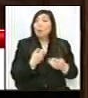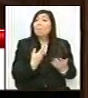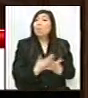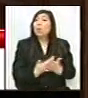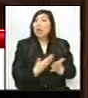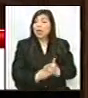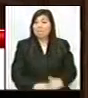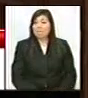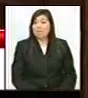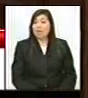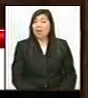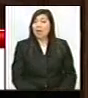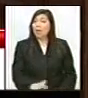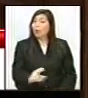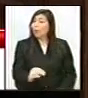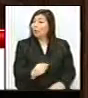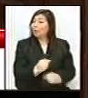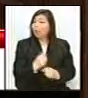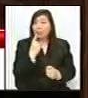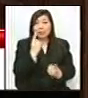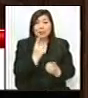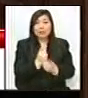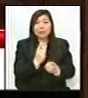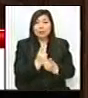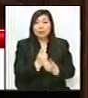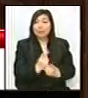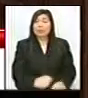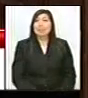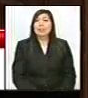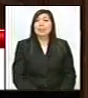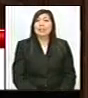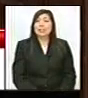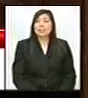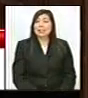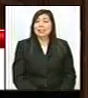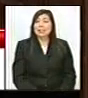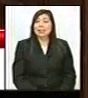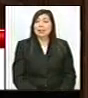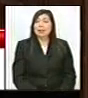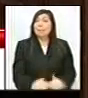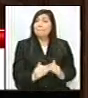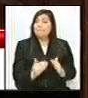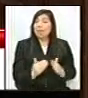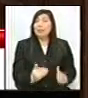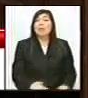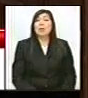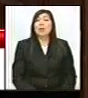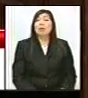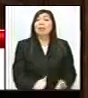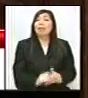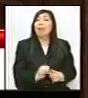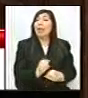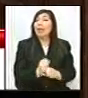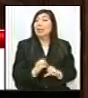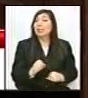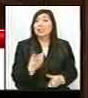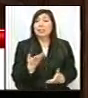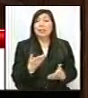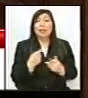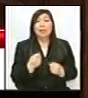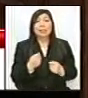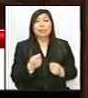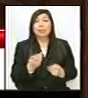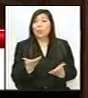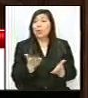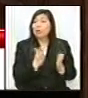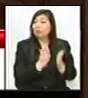probatorio. No hemos tomado conocimiento de manera oportuna de un marco fáctico que haga referencia a la existencia